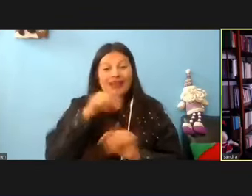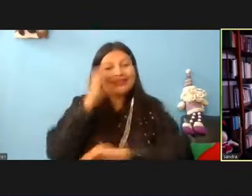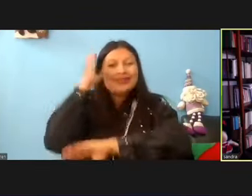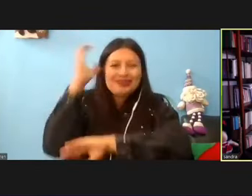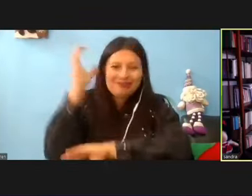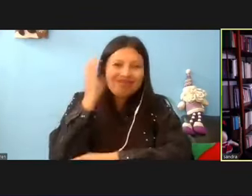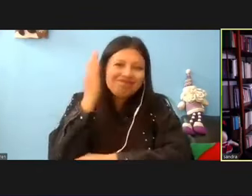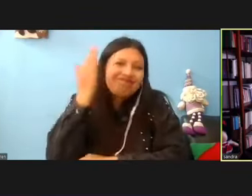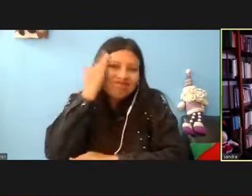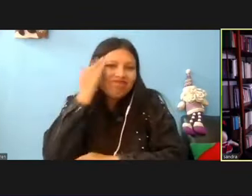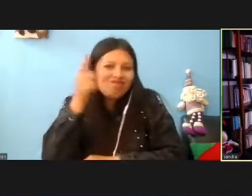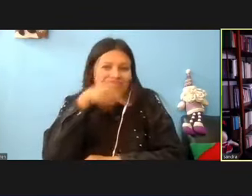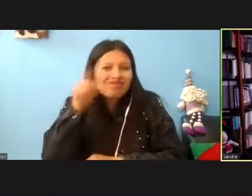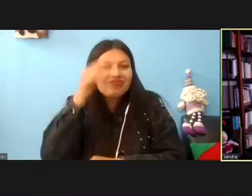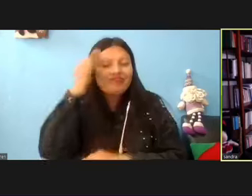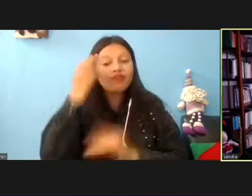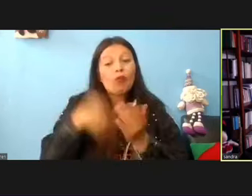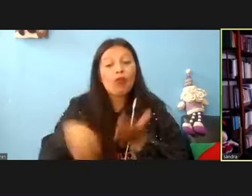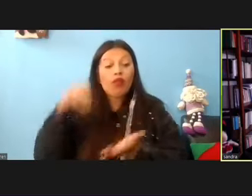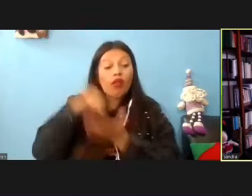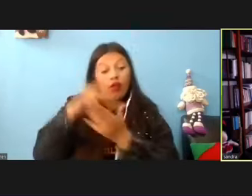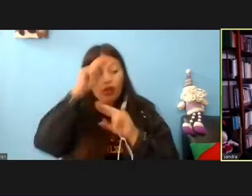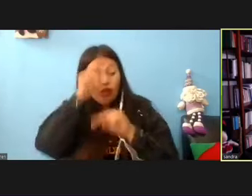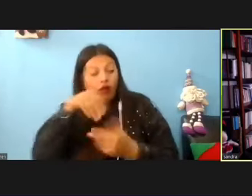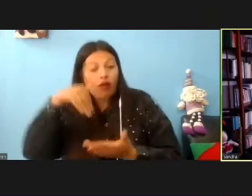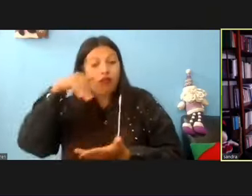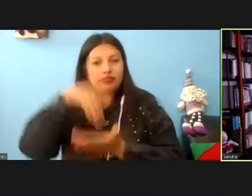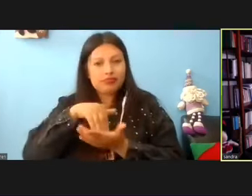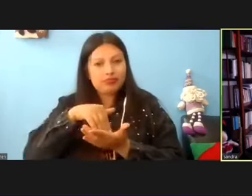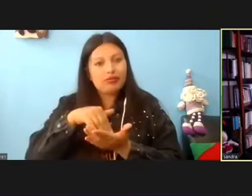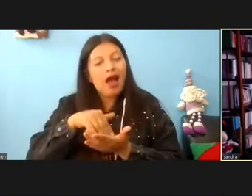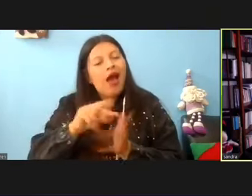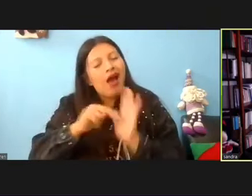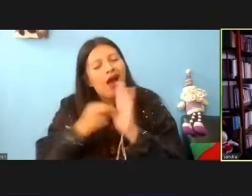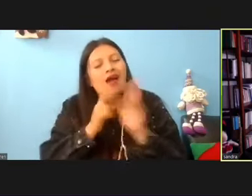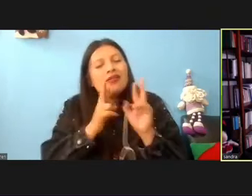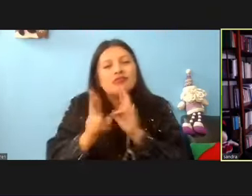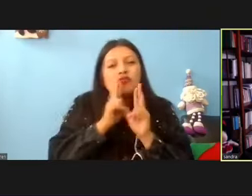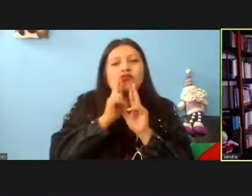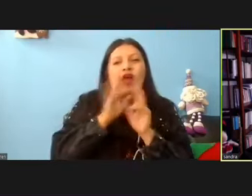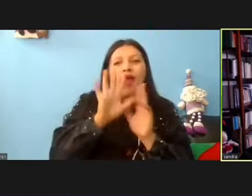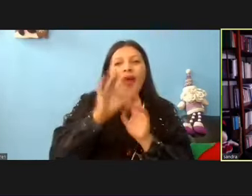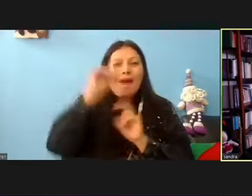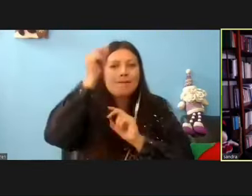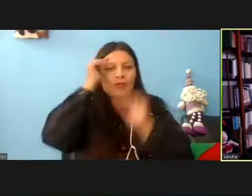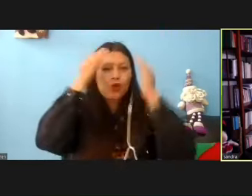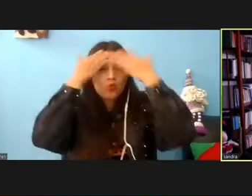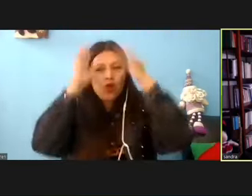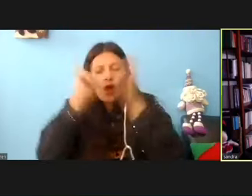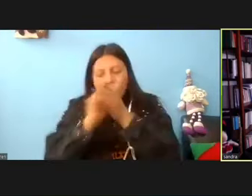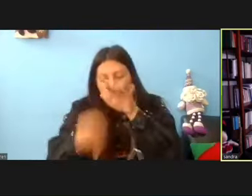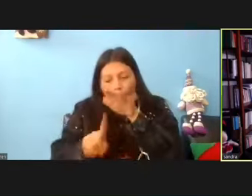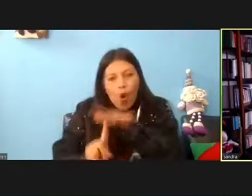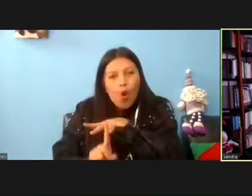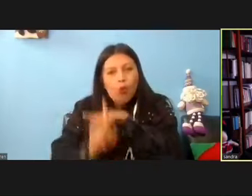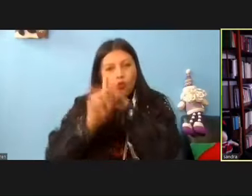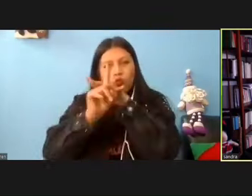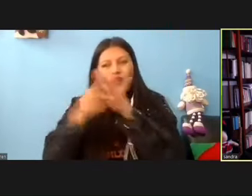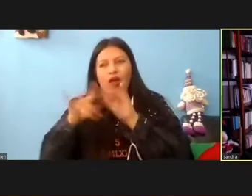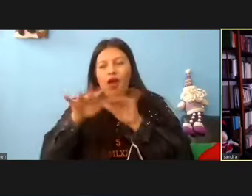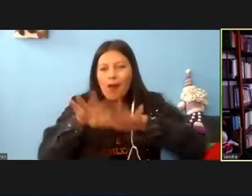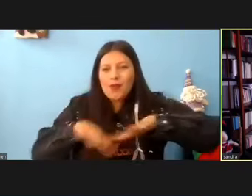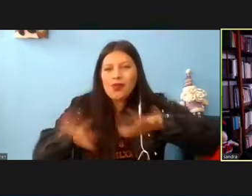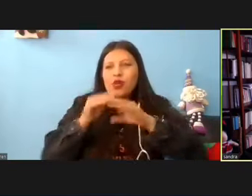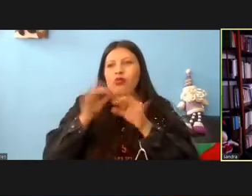generar procesos autoritarios. Entonces, ese análisis de las relaciones entre memoria y democracia que surge aquí como un campo interesante